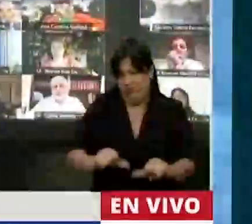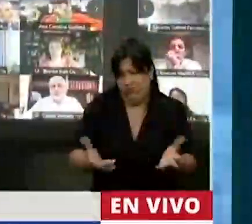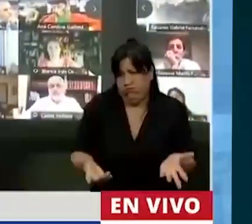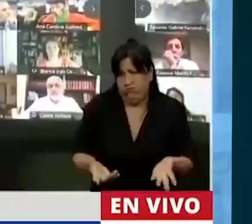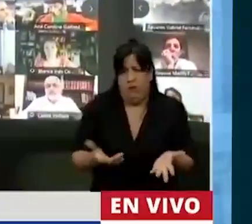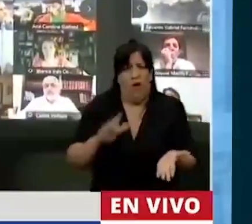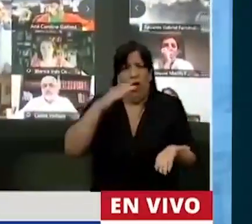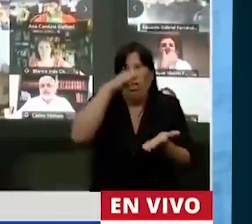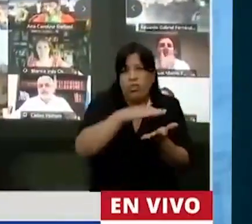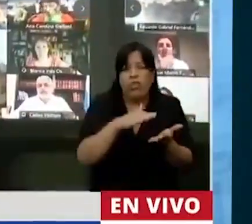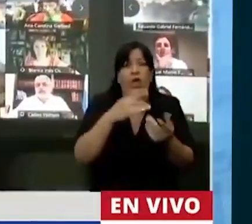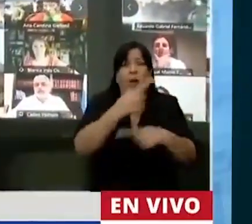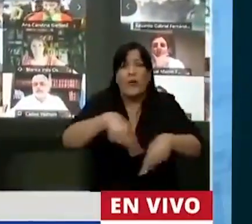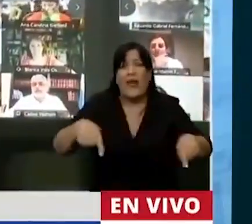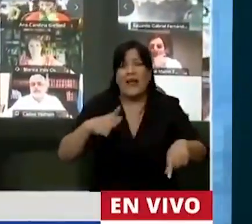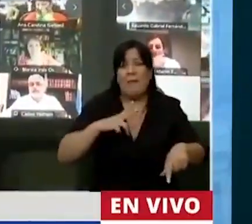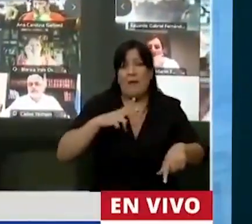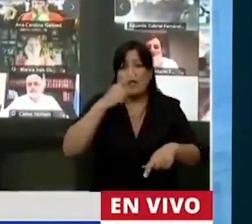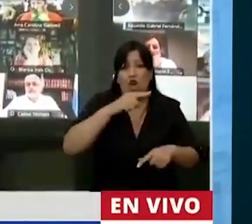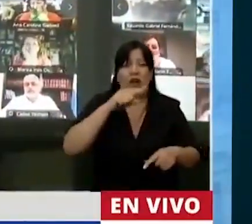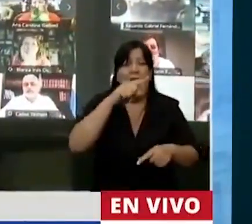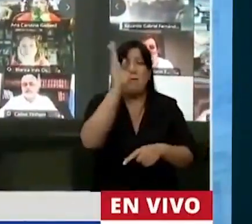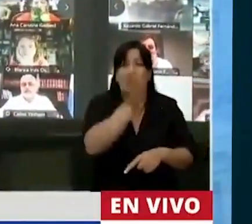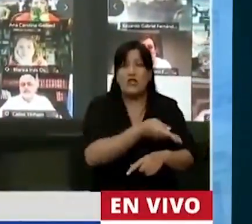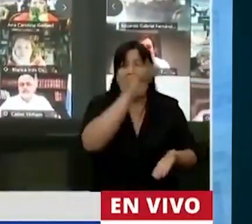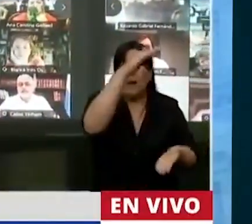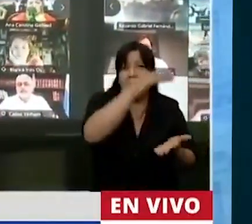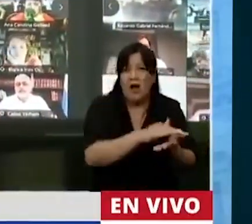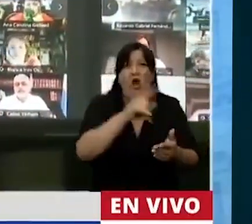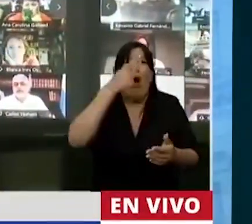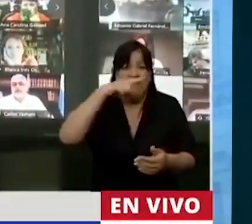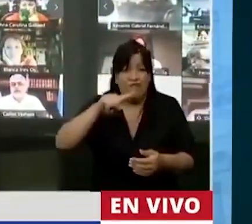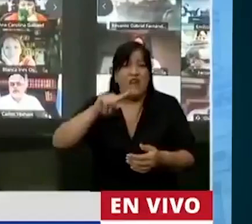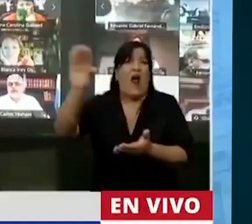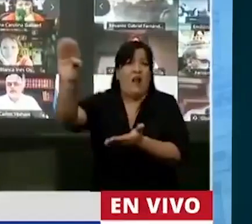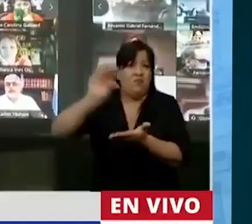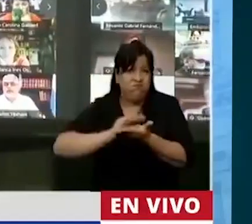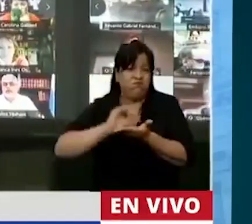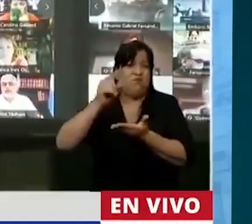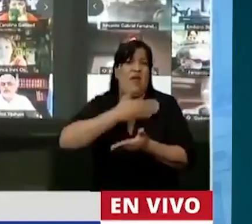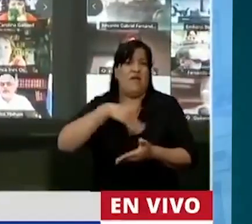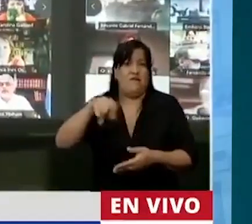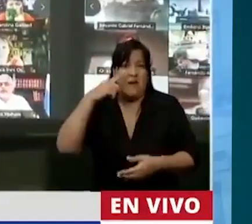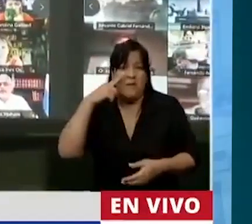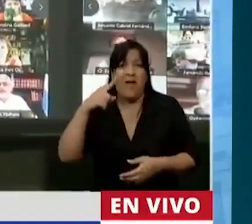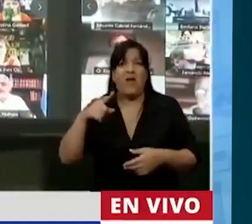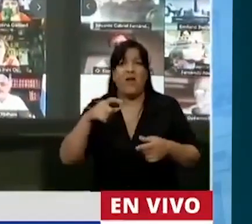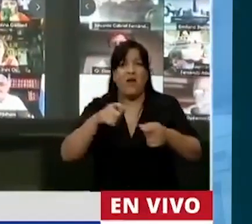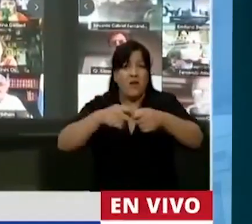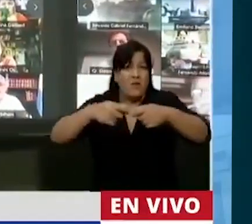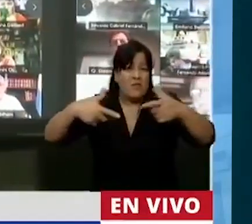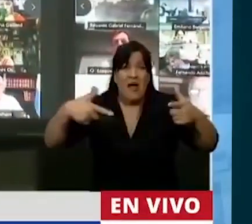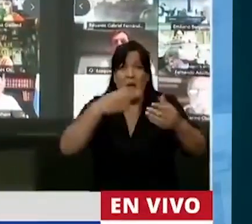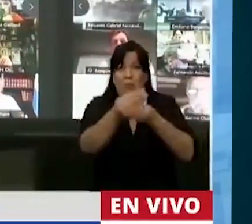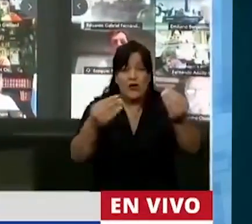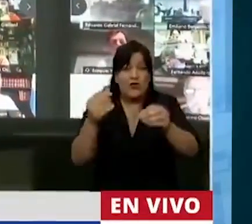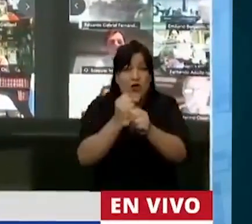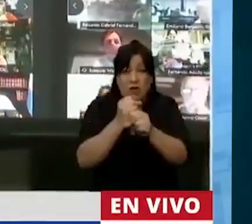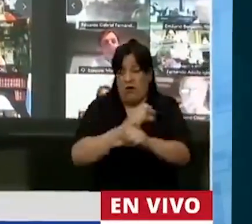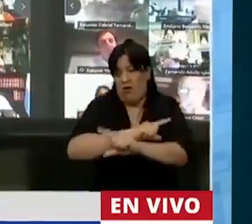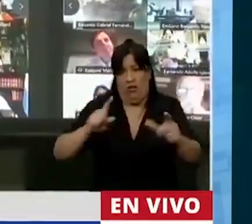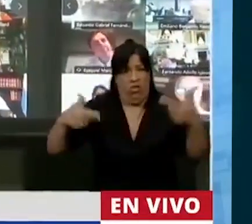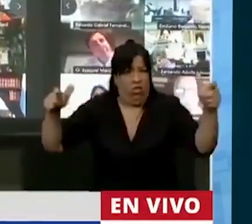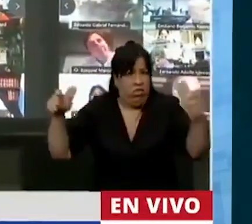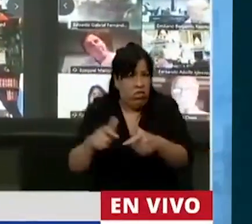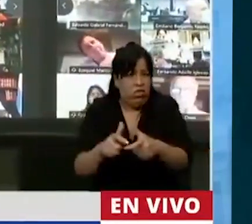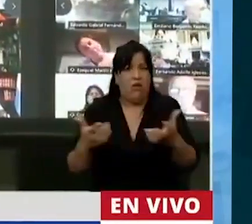Se redujeron los bienes personales y terminamos en el Fondo Monetario Internacional. Se generó trabajo, los números de desocupación aumentaron. ¿Bajó